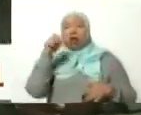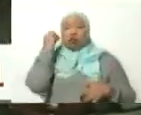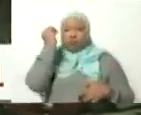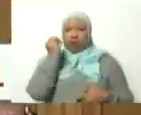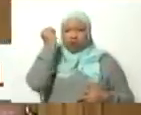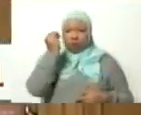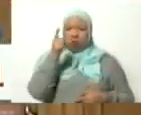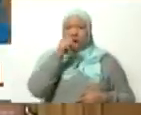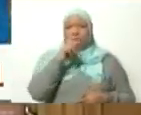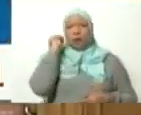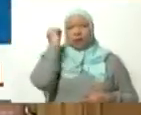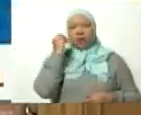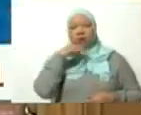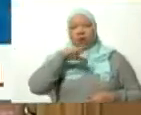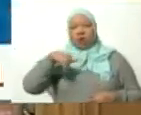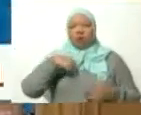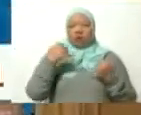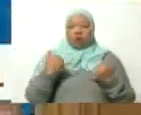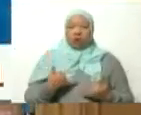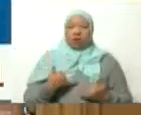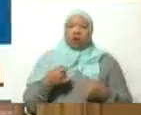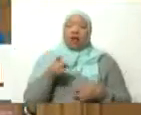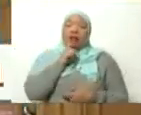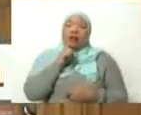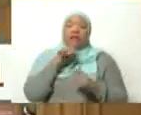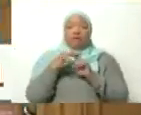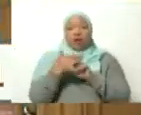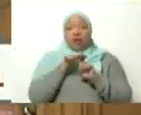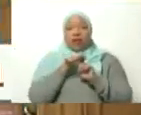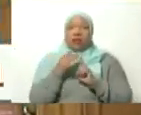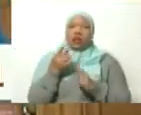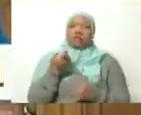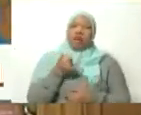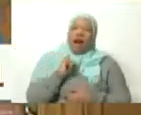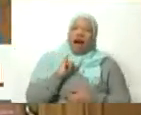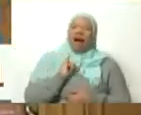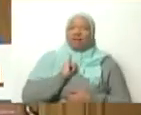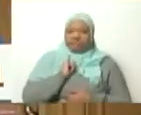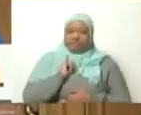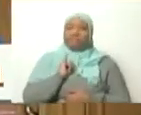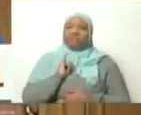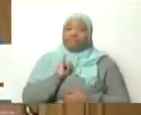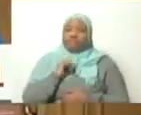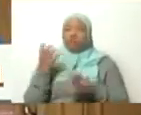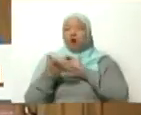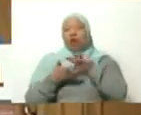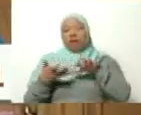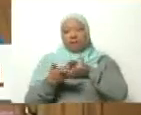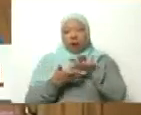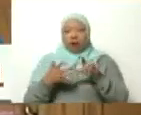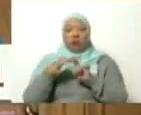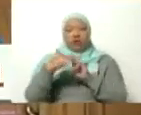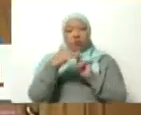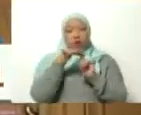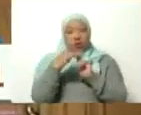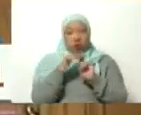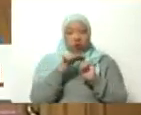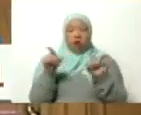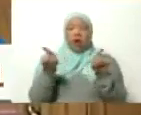un año que no ha estado exento de dificultades. Pero estuvimos aquí, cercano a la misma